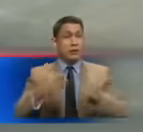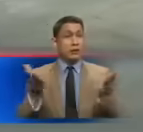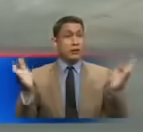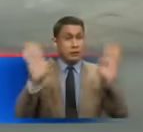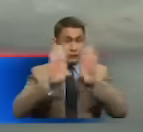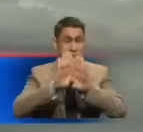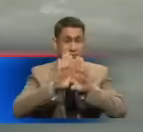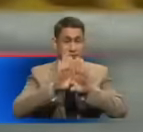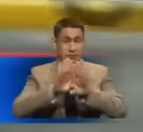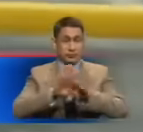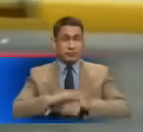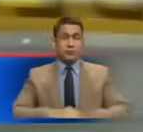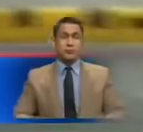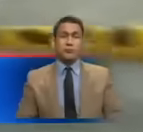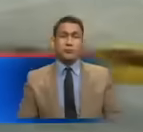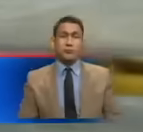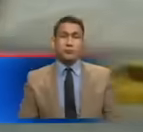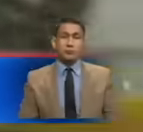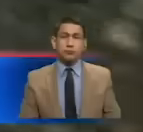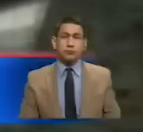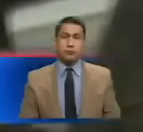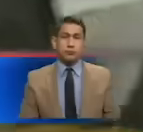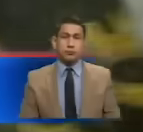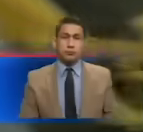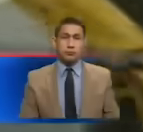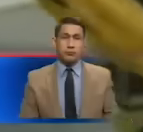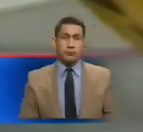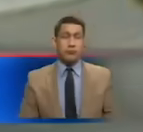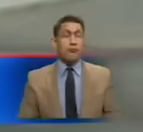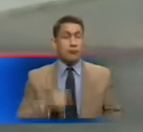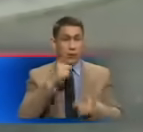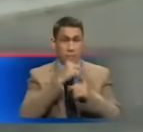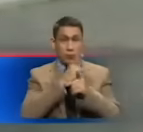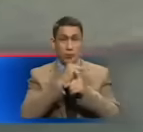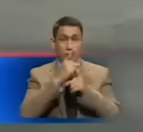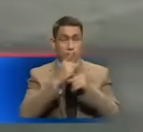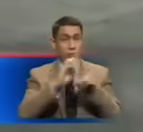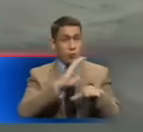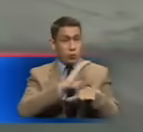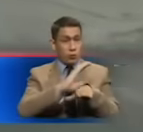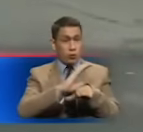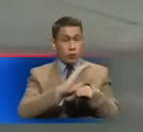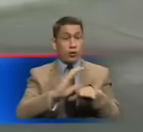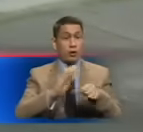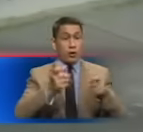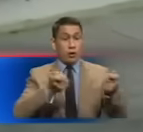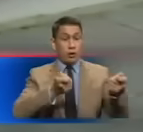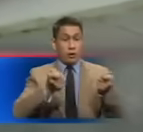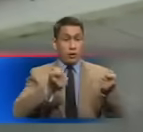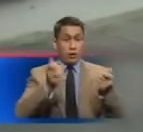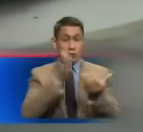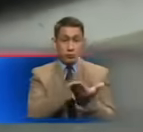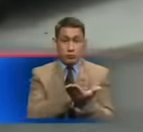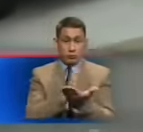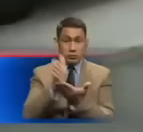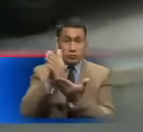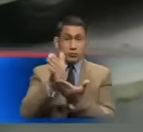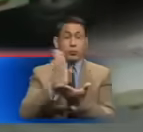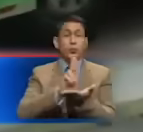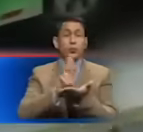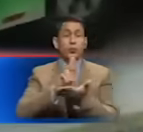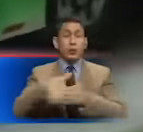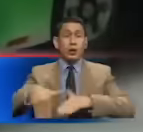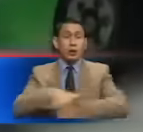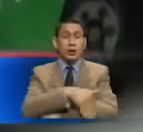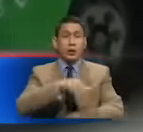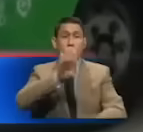avenida Maldonado hasta el redondel del Quicentro Sur, por lo cual recomendamos tomar rutas alternas como la calle Borbón, avenida